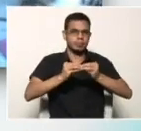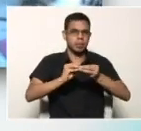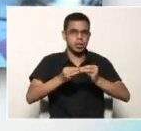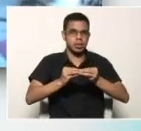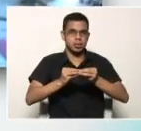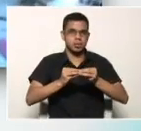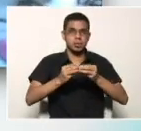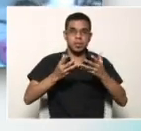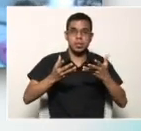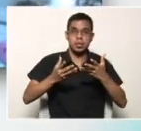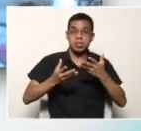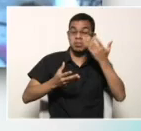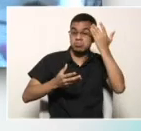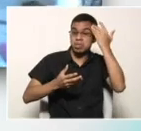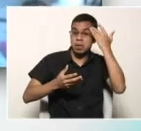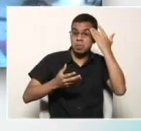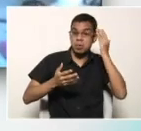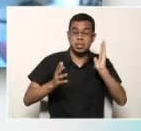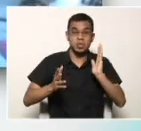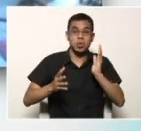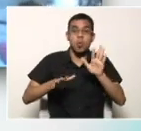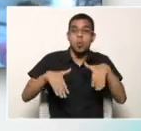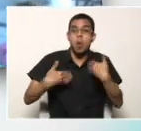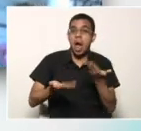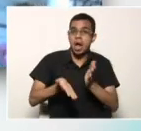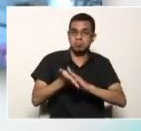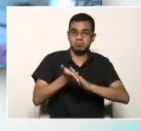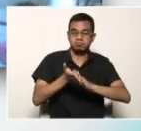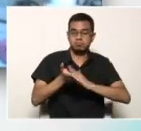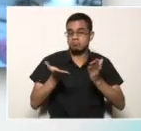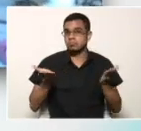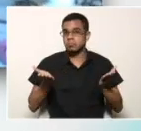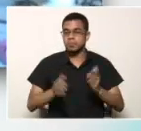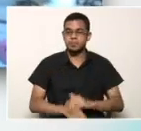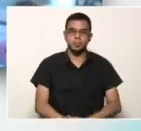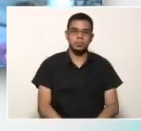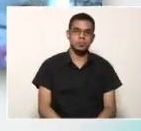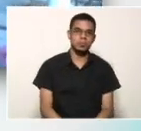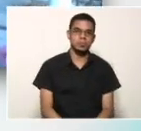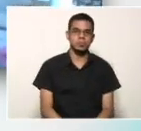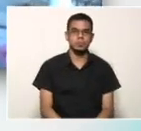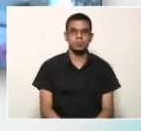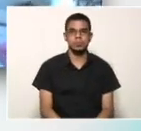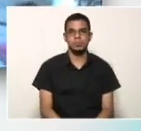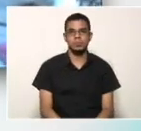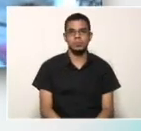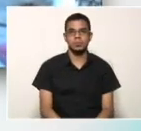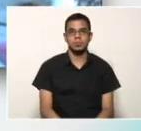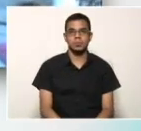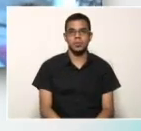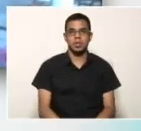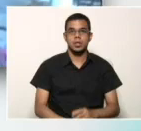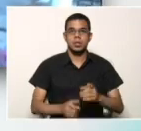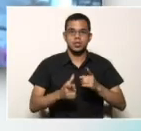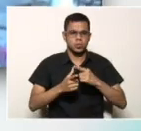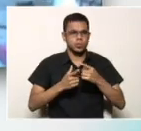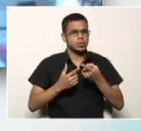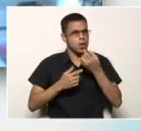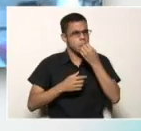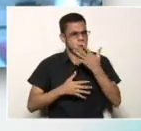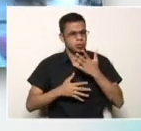tenga este artefacto y su posible solución. Ok, en este caso ya yo lo tengo previamente